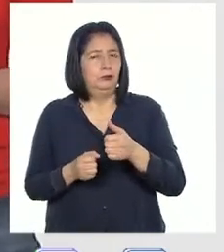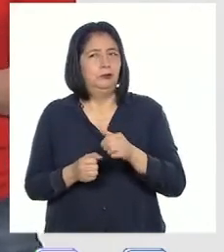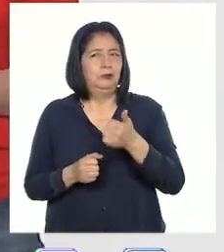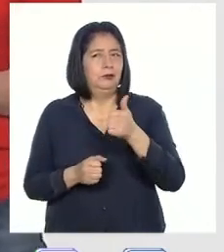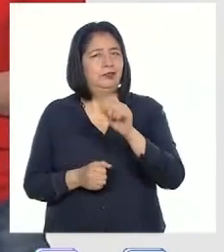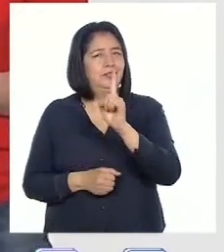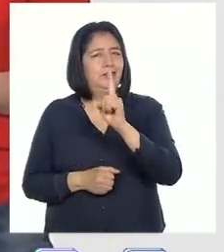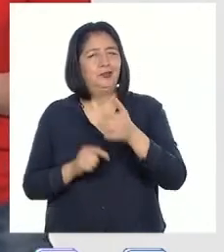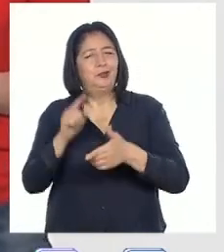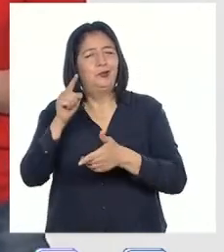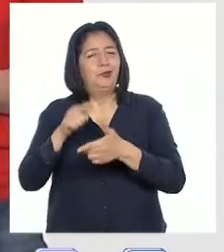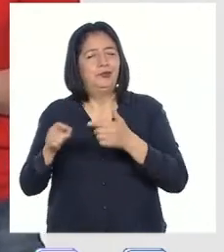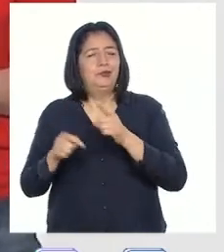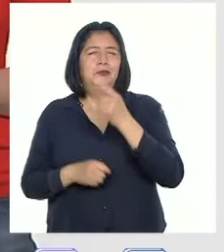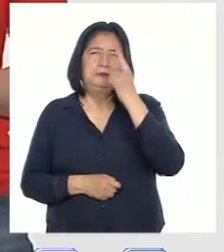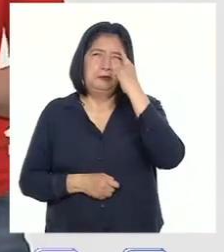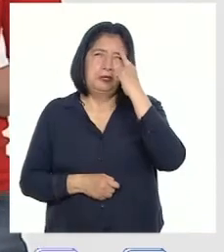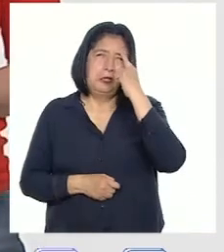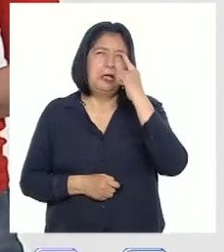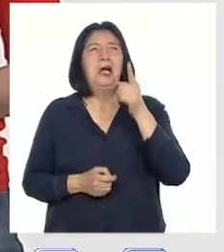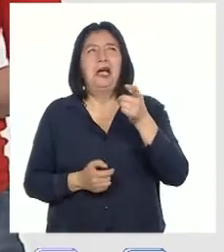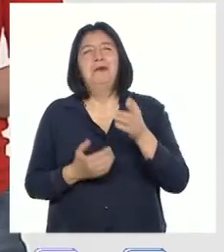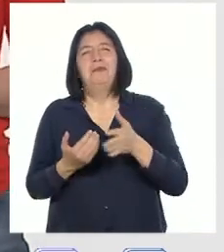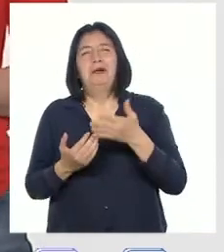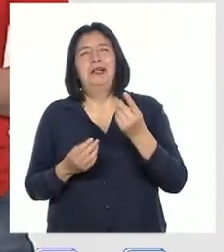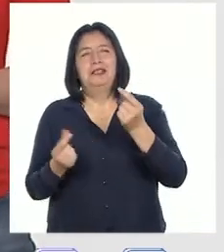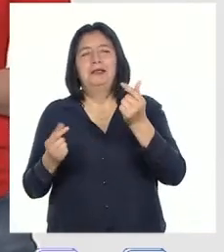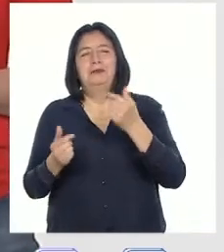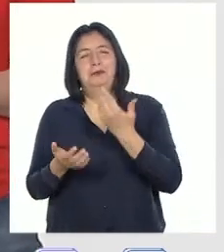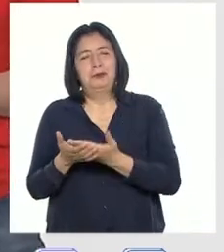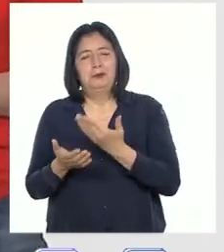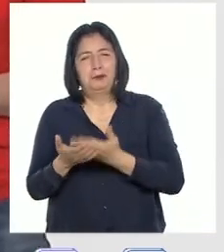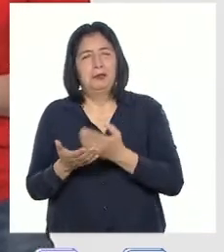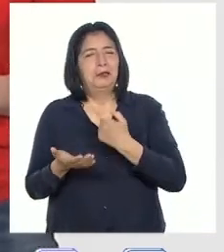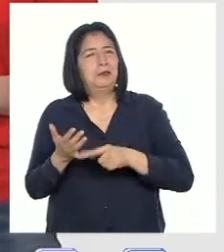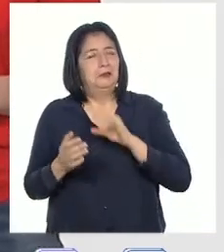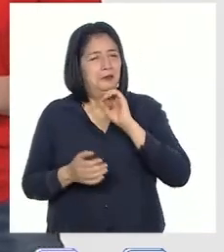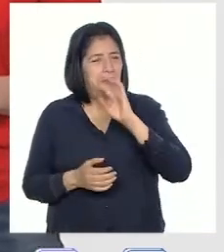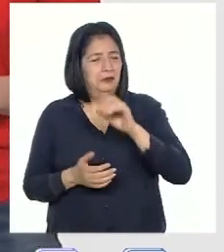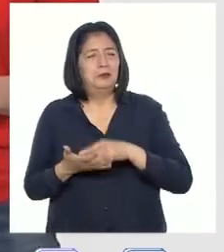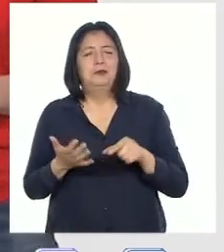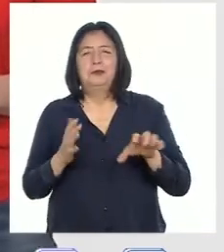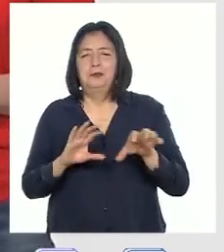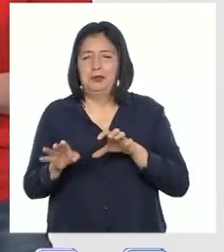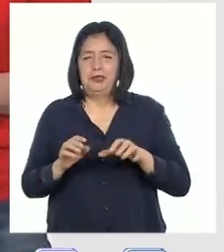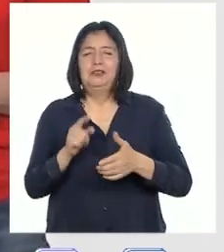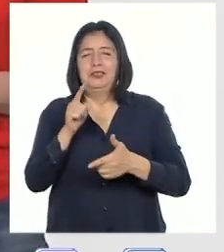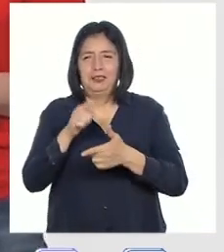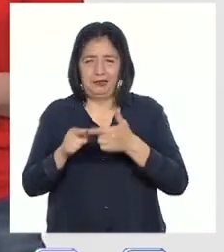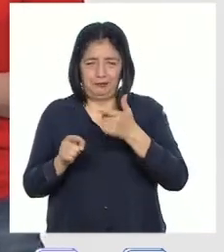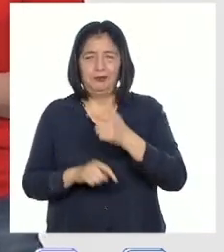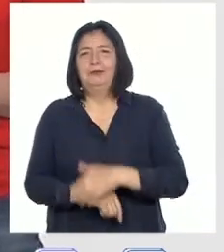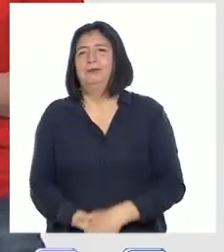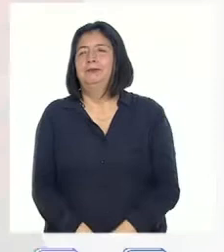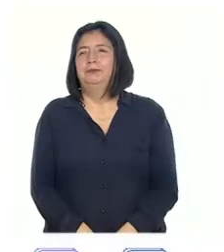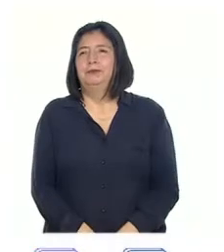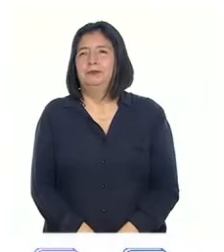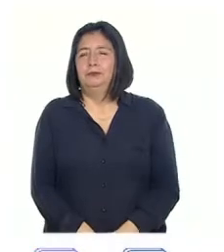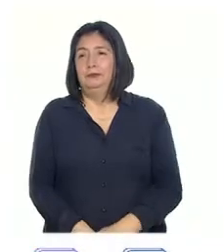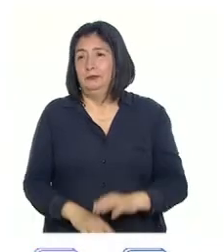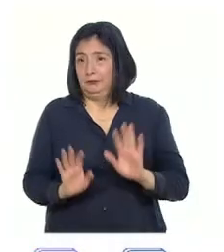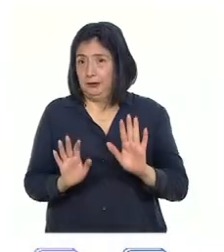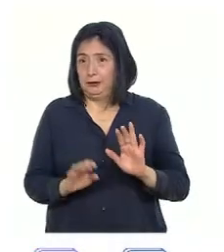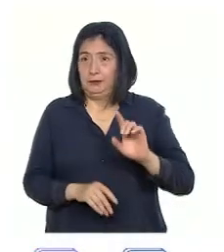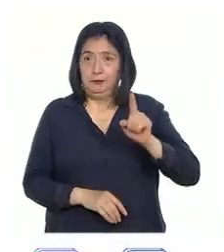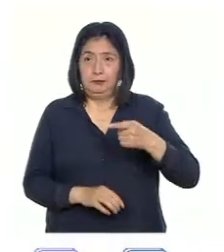división. Me di cuenta que vi una forma más rápida, pero para demostrarles a qué me refiero, realizaré la división. Si